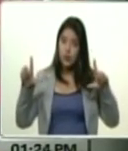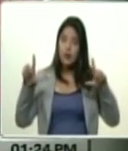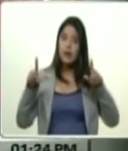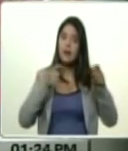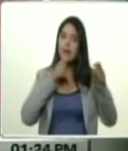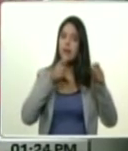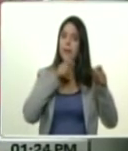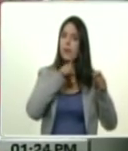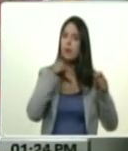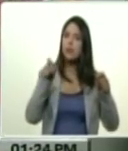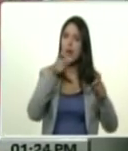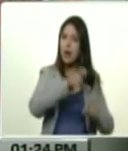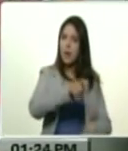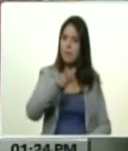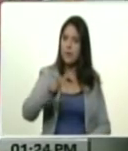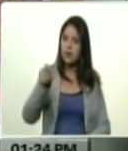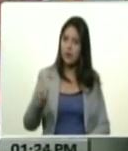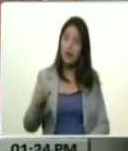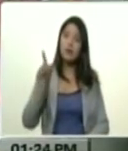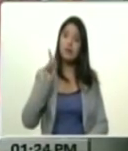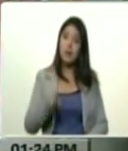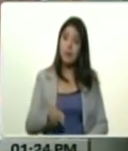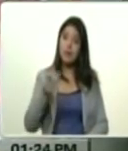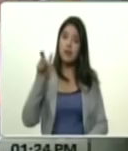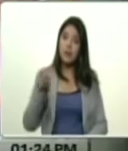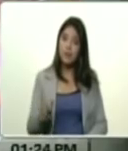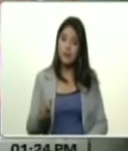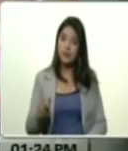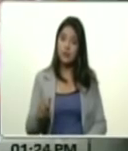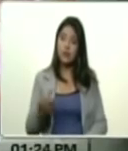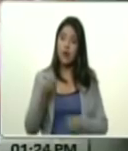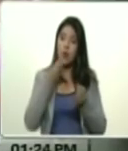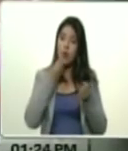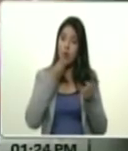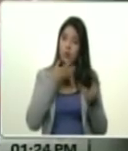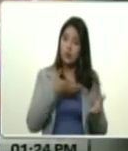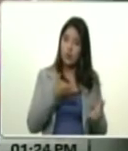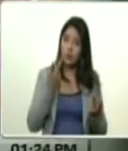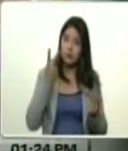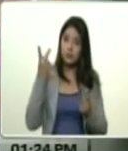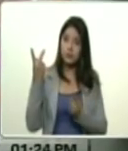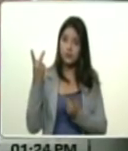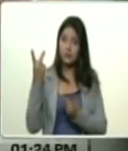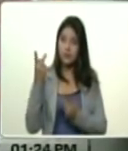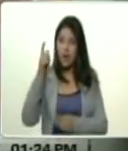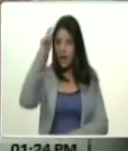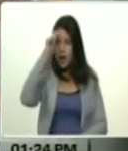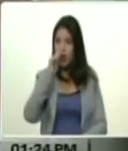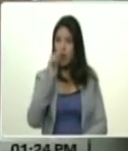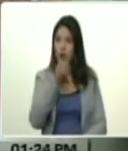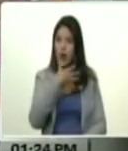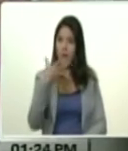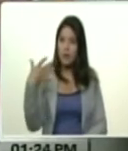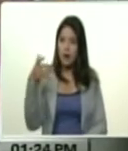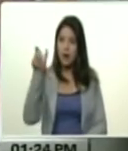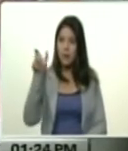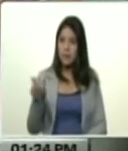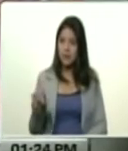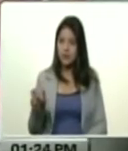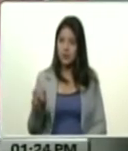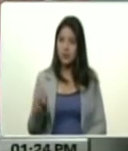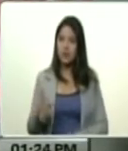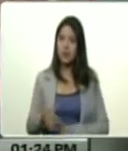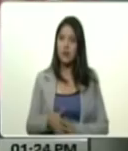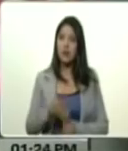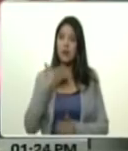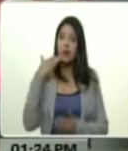interrogatorio de los implicados, inclusive del victimario en su confesión, aquí podemos ver en la gorra blanca a la víctima, a